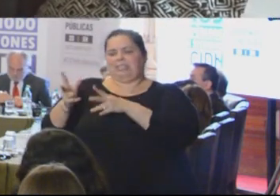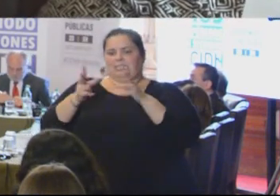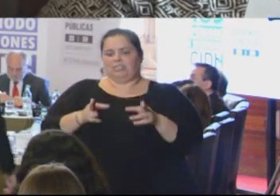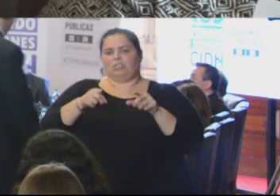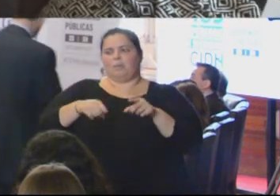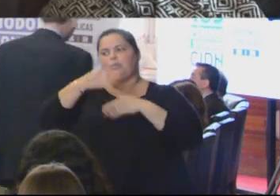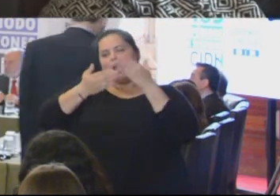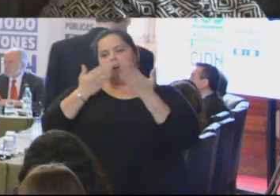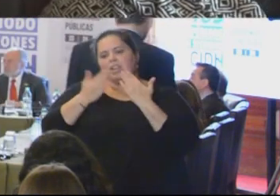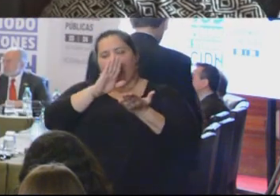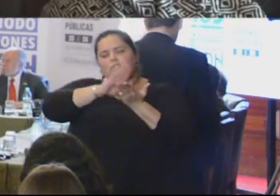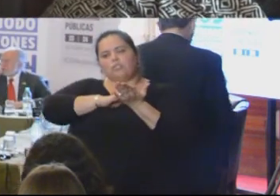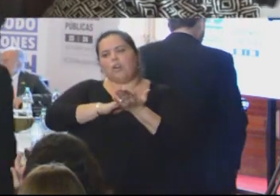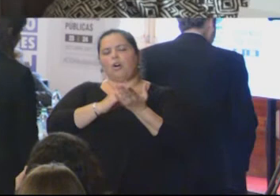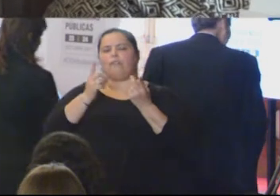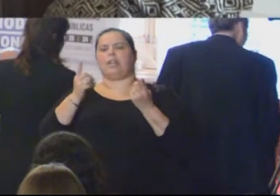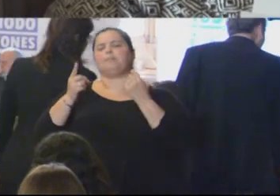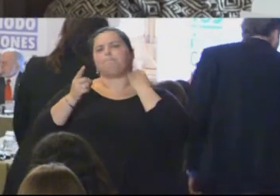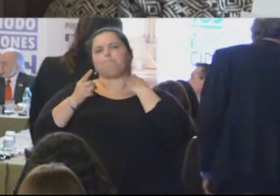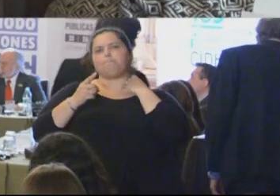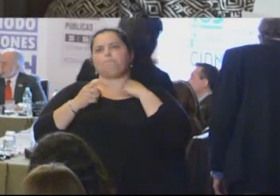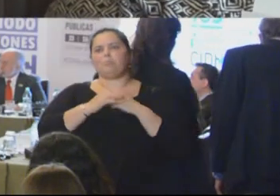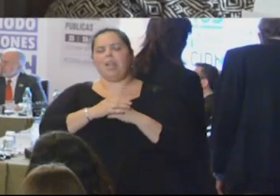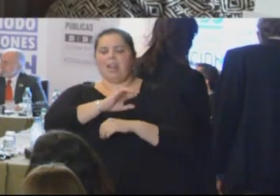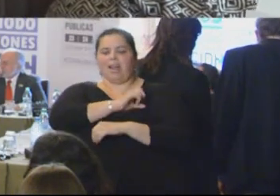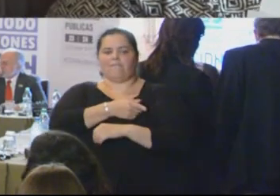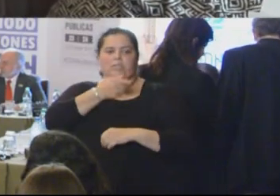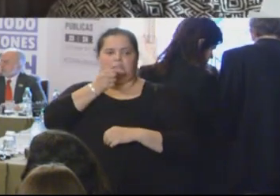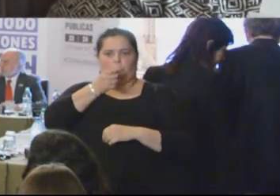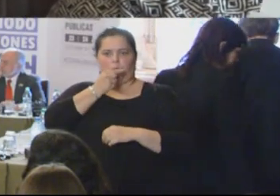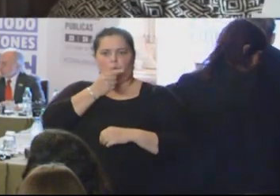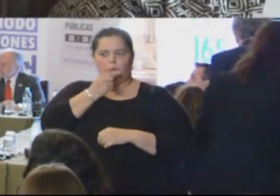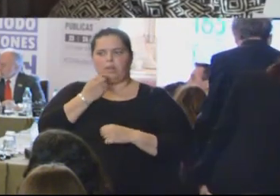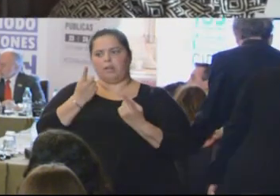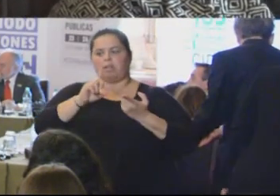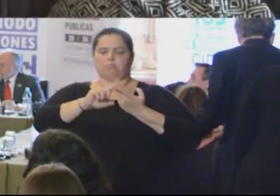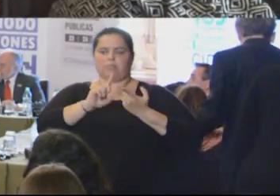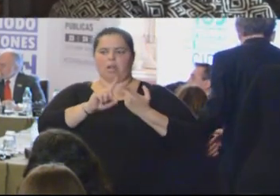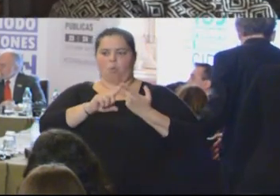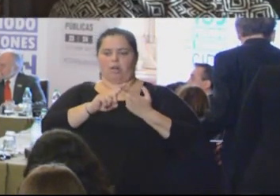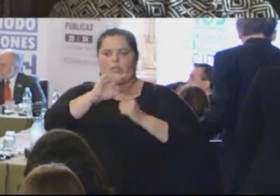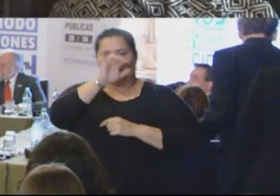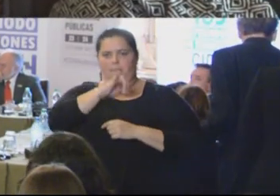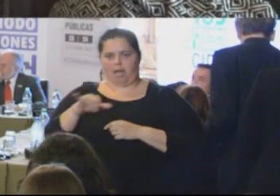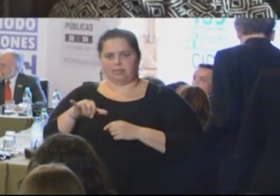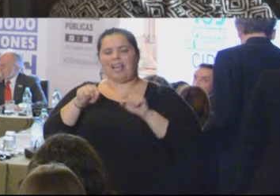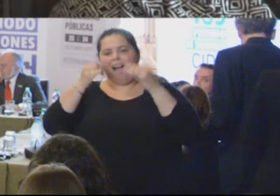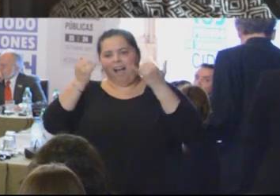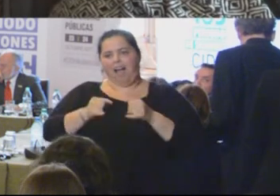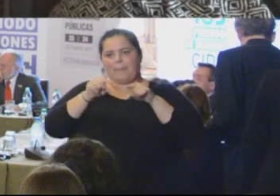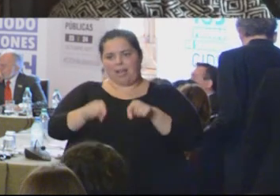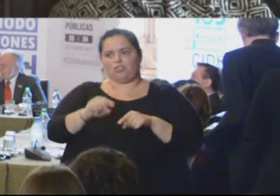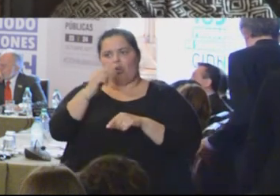libertades de integrantes de la fuerza pública que han sido ordenadas en el marco de la aplicación del acuerdo de paz existen para ellos dos normativas